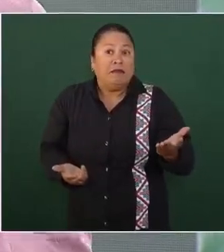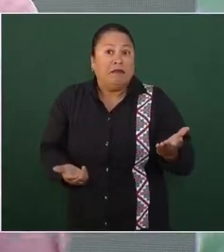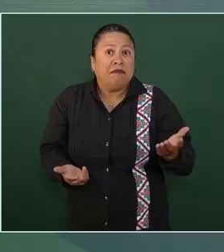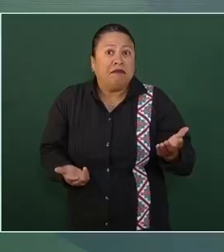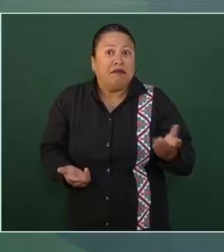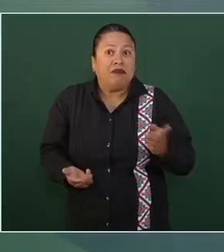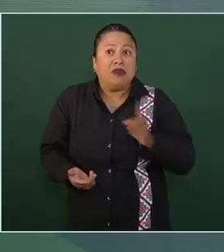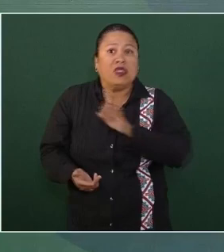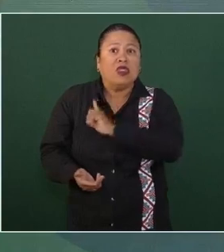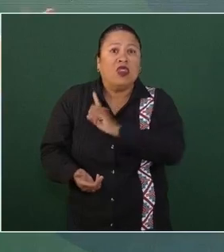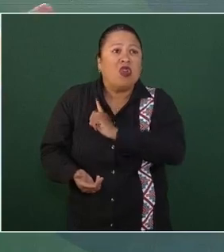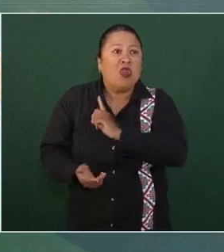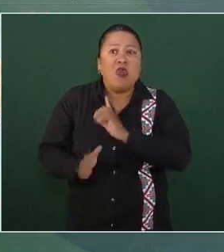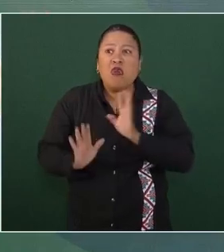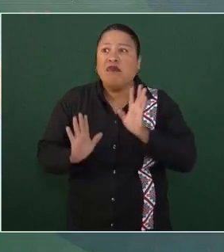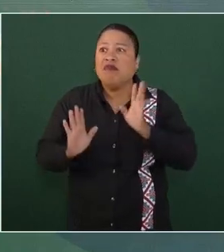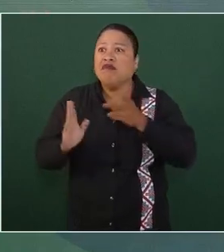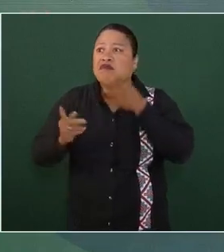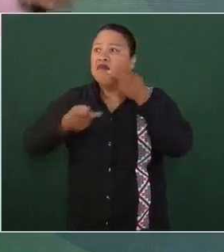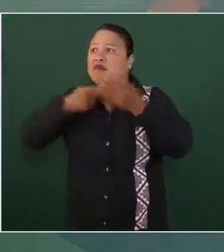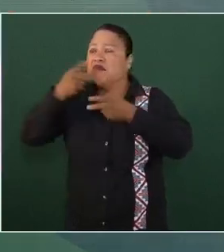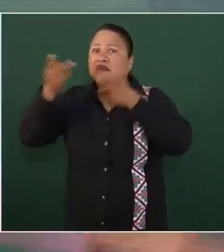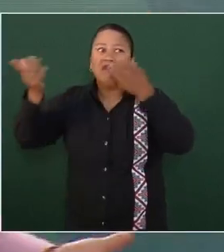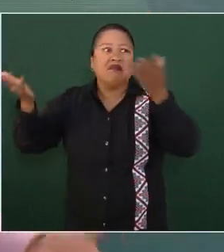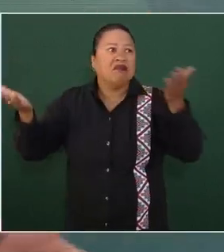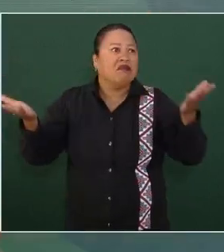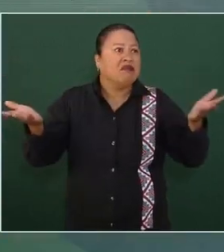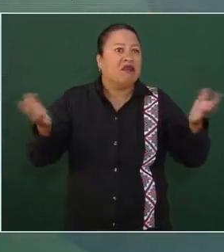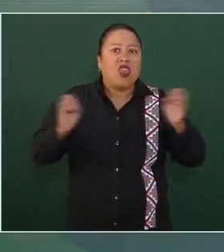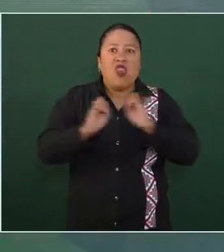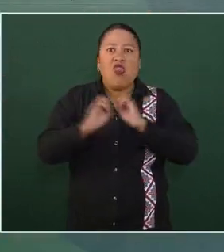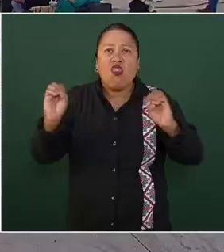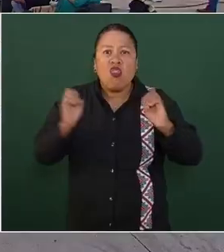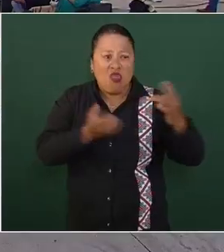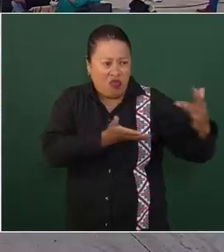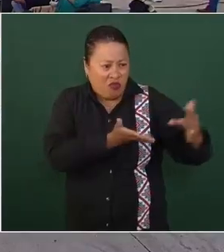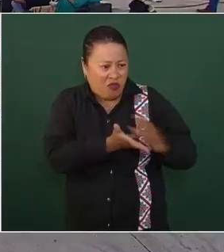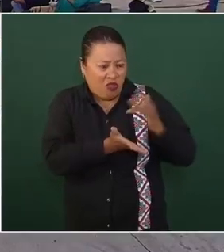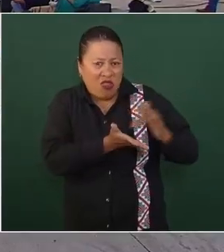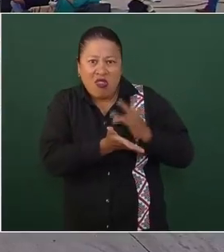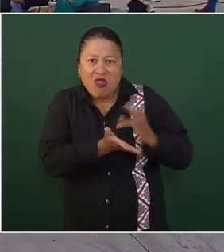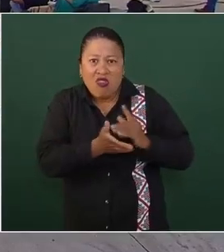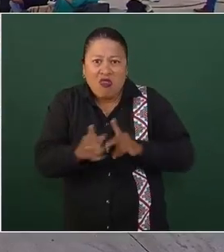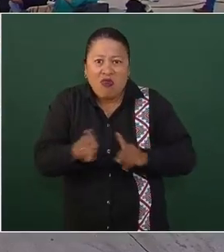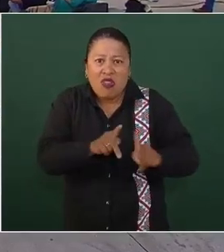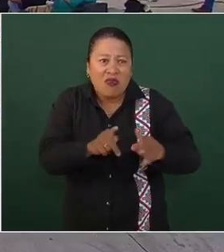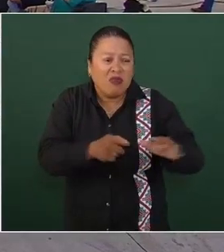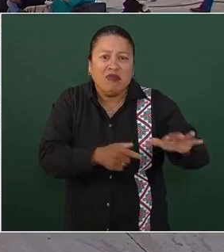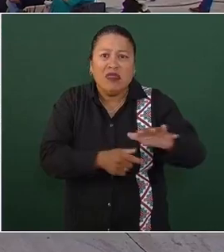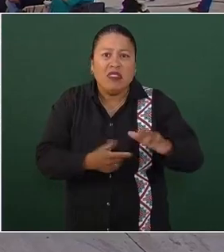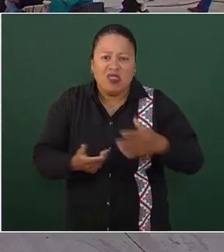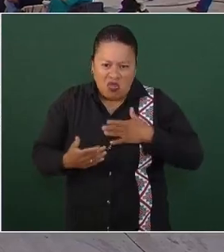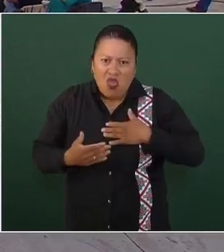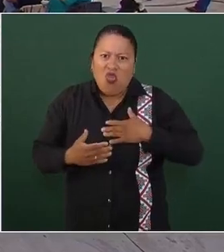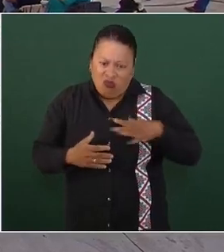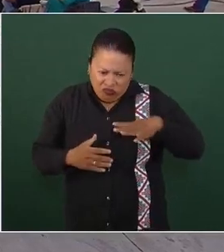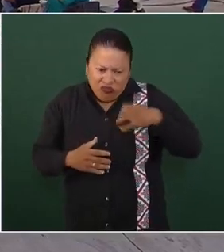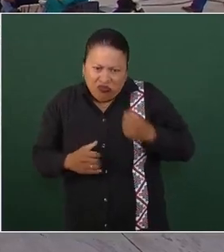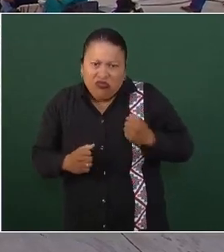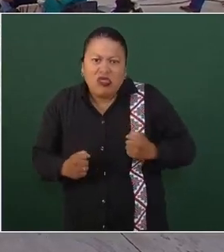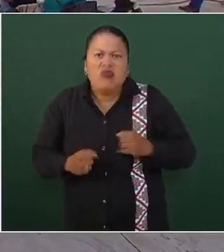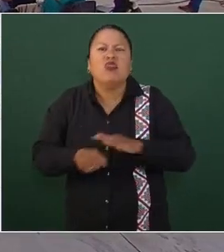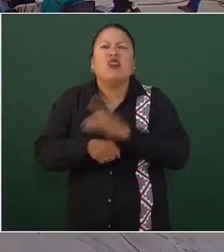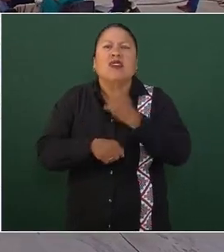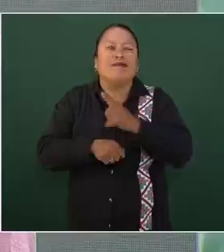como en el aire sin apoyo del pueblo yo puedo resistir porque me apoya el